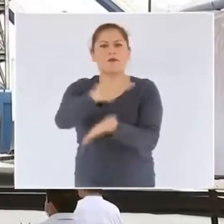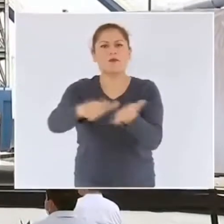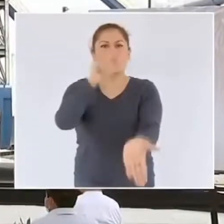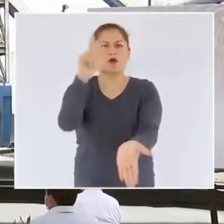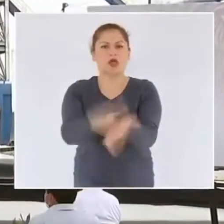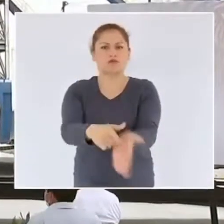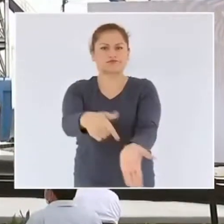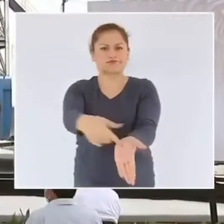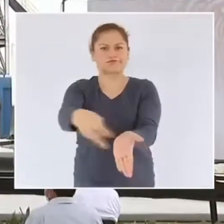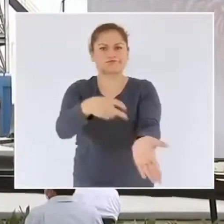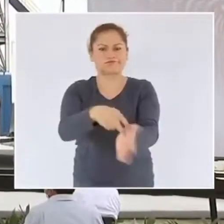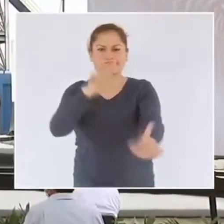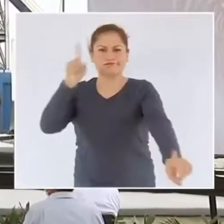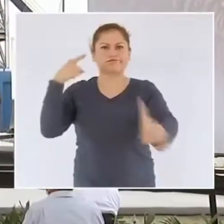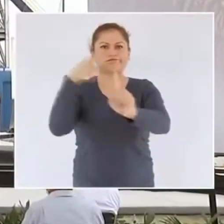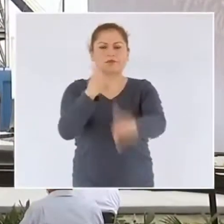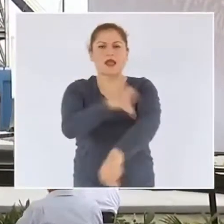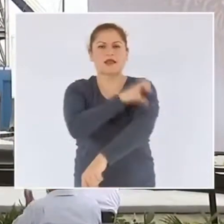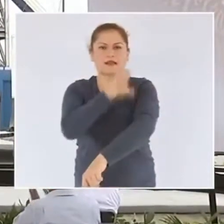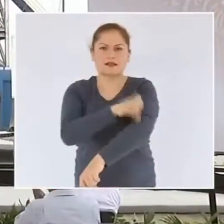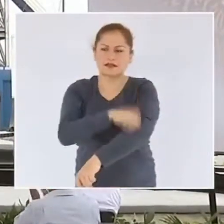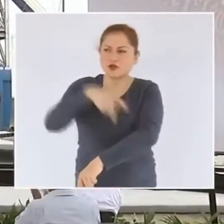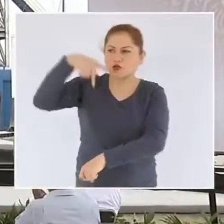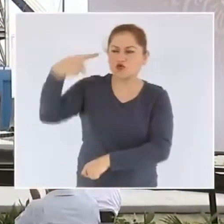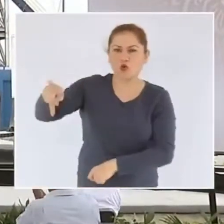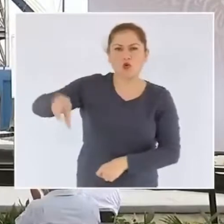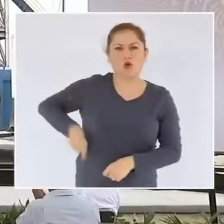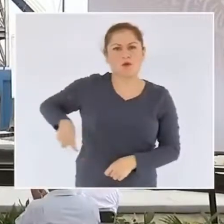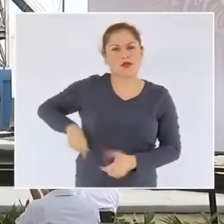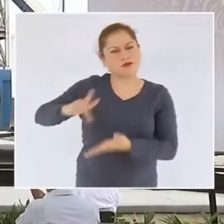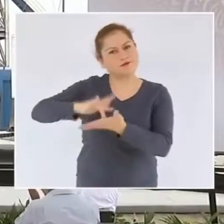encabeza, señor presidente. Muchas gracias.